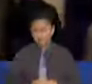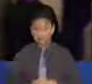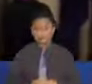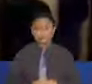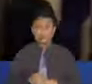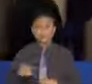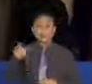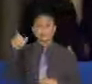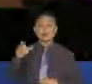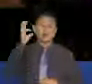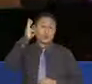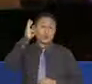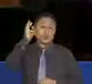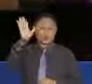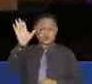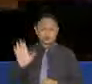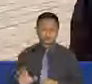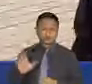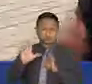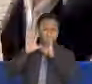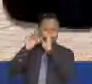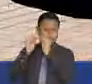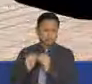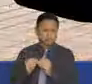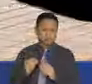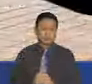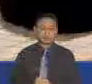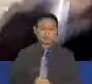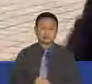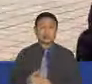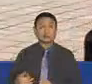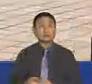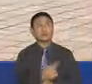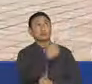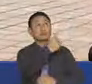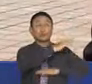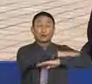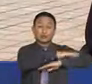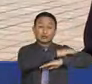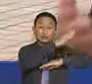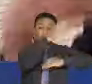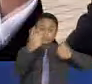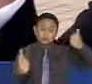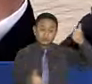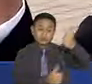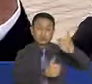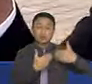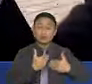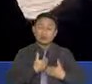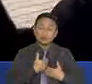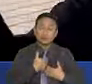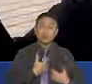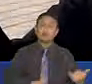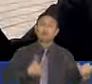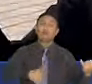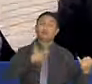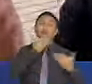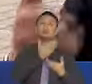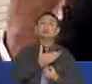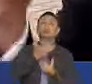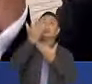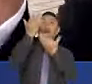decían la belleza y cualidades de la mujer bajo este balcón florido de canto Esta serenata